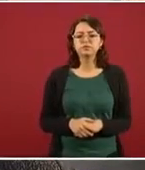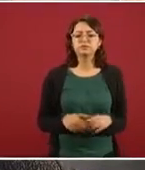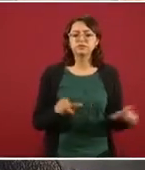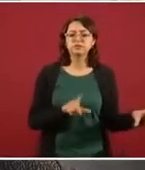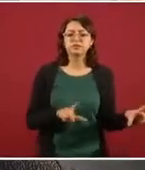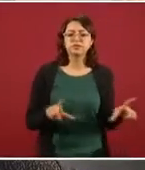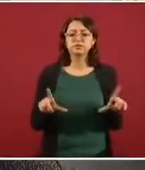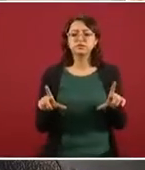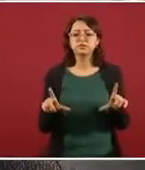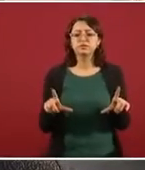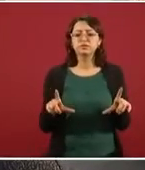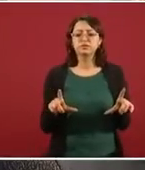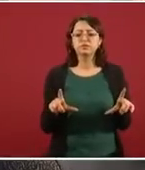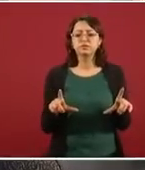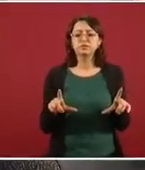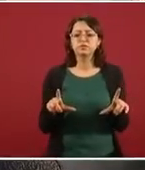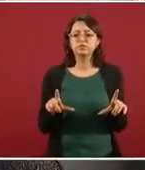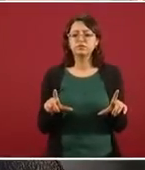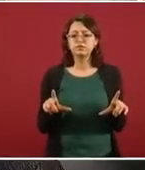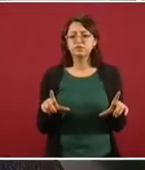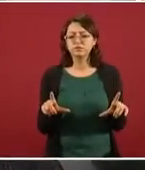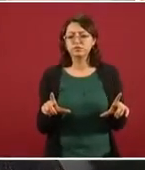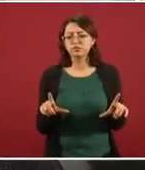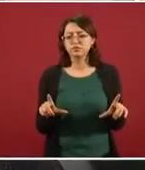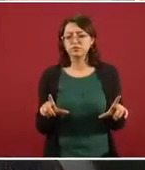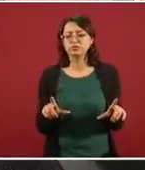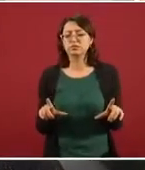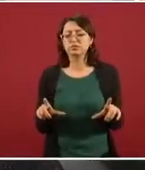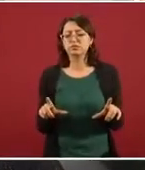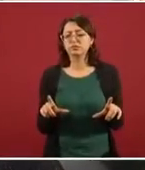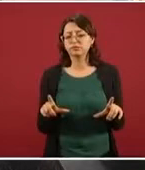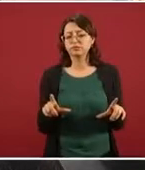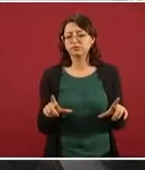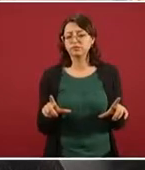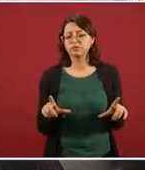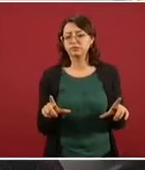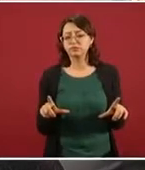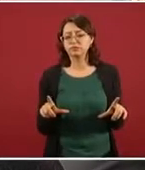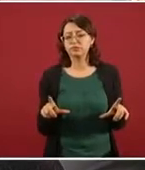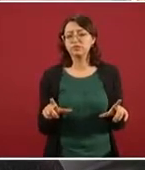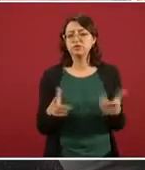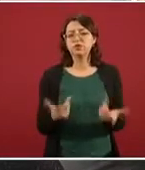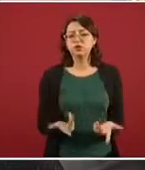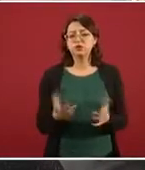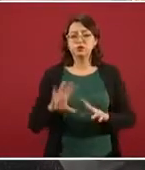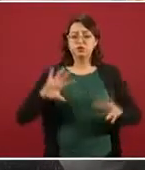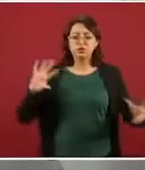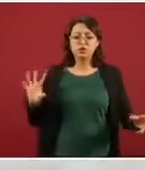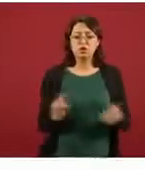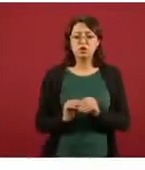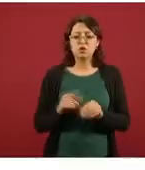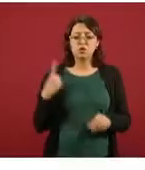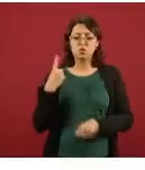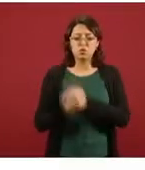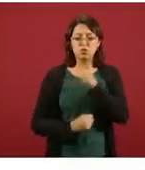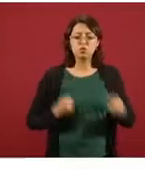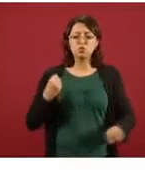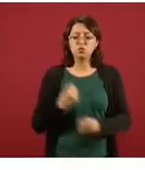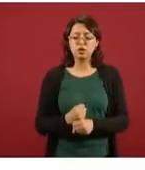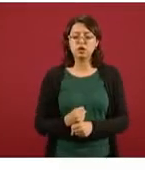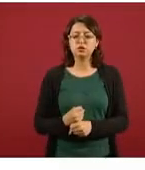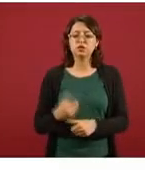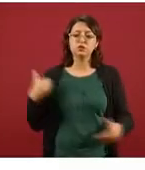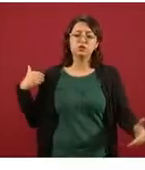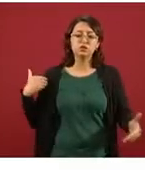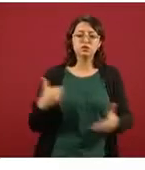lámina, aquí tenemos el avance en términos de resumen de este año, que